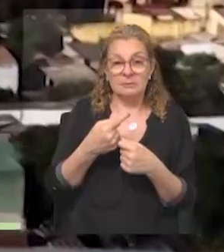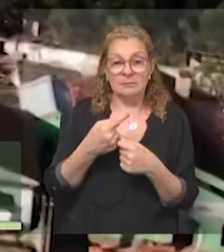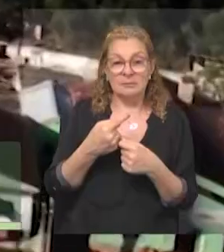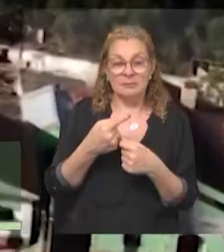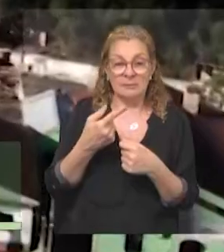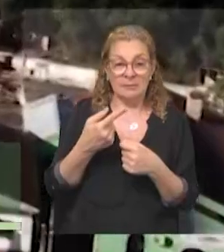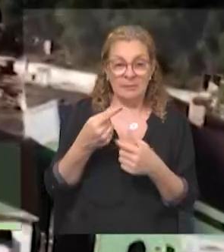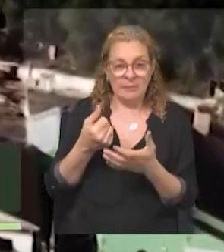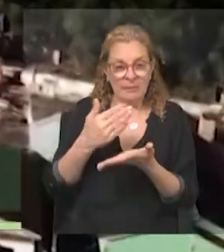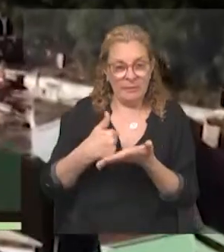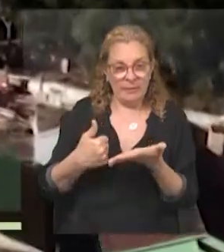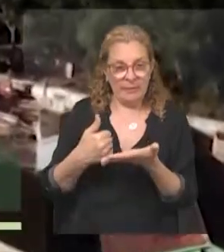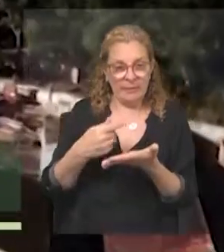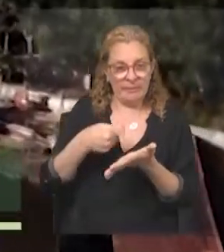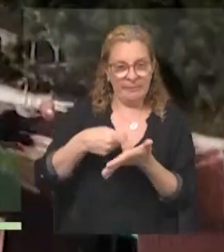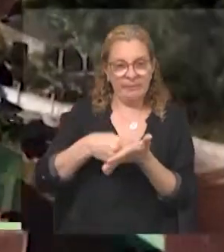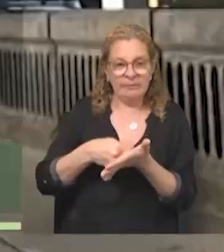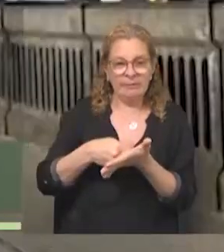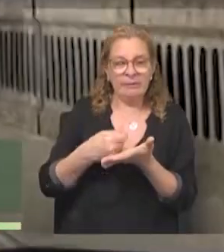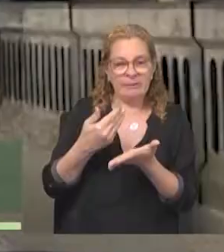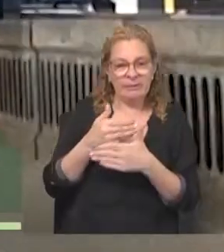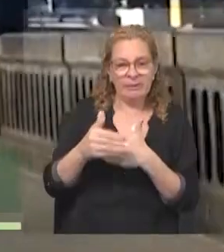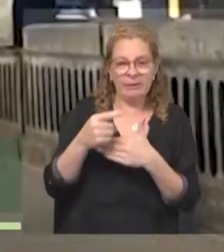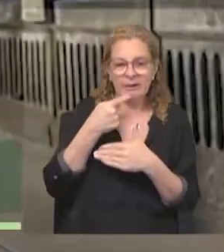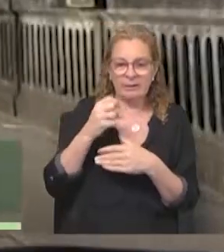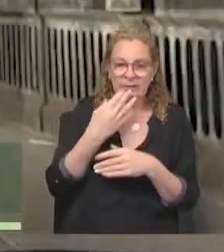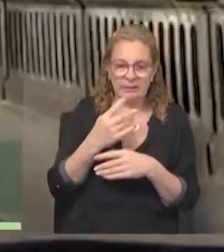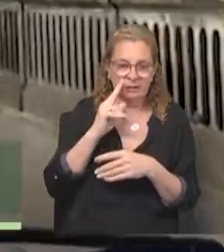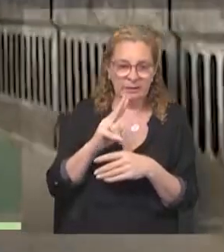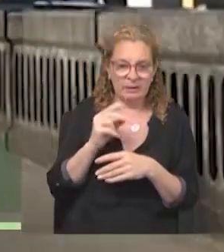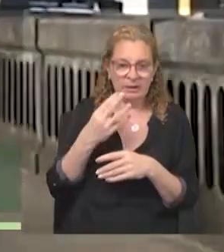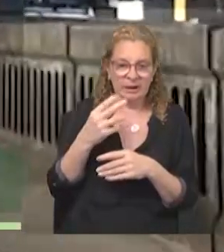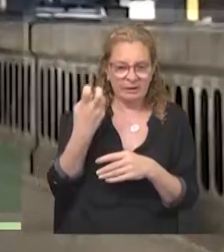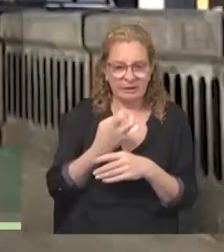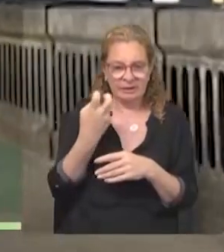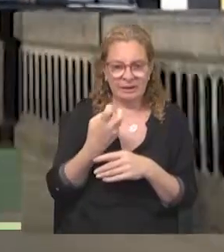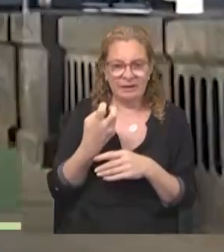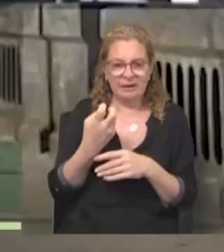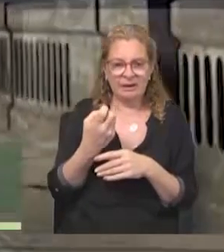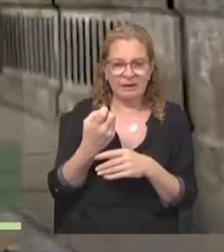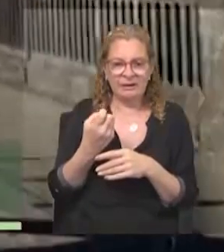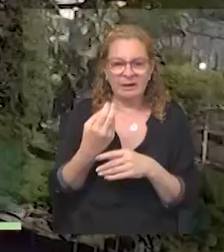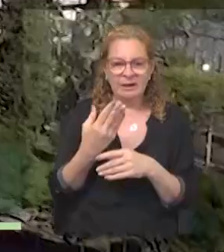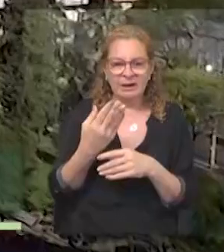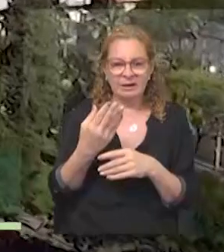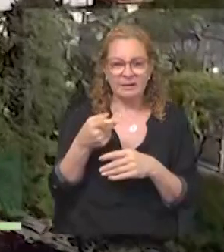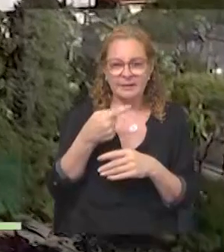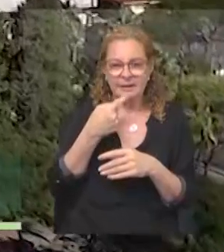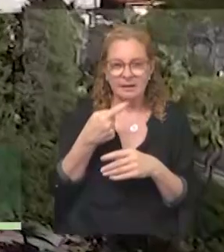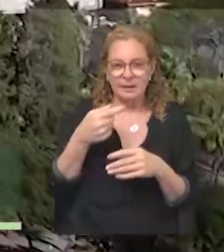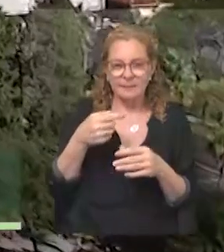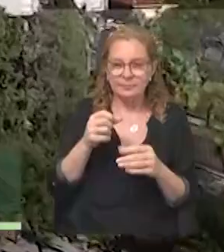una exoneración en el impuesto pero más allá de eso estaría bueno ver qué es lo que se busca con con habilitar estas